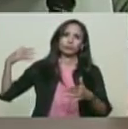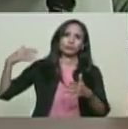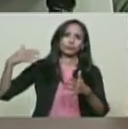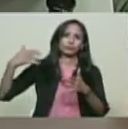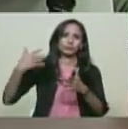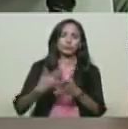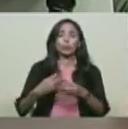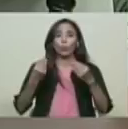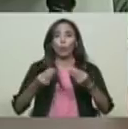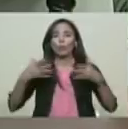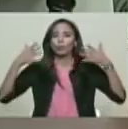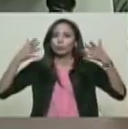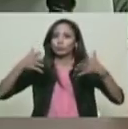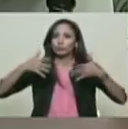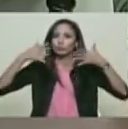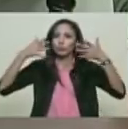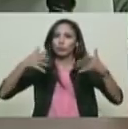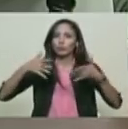orientando que se atienda